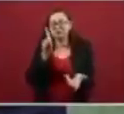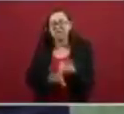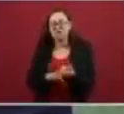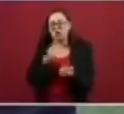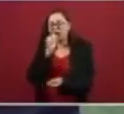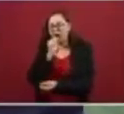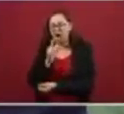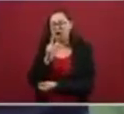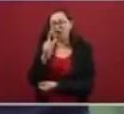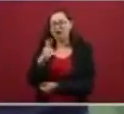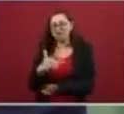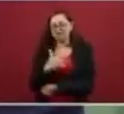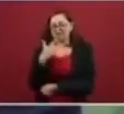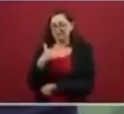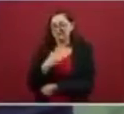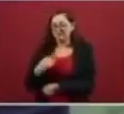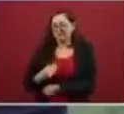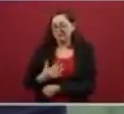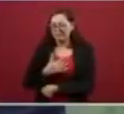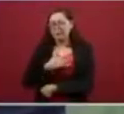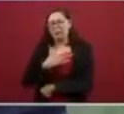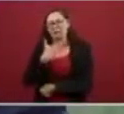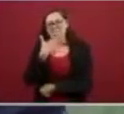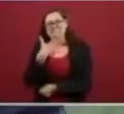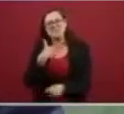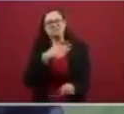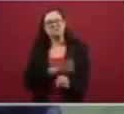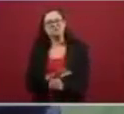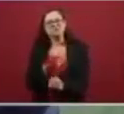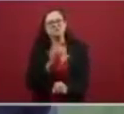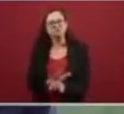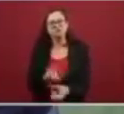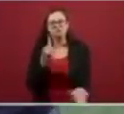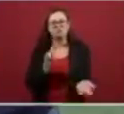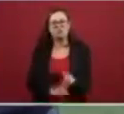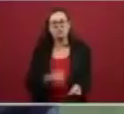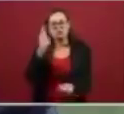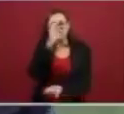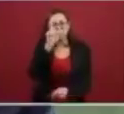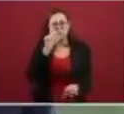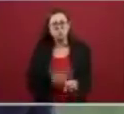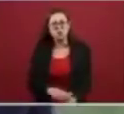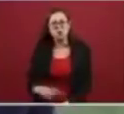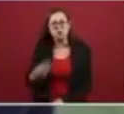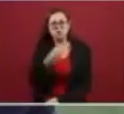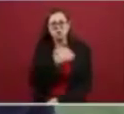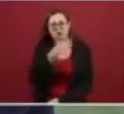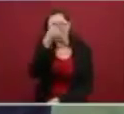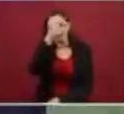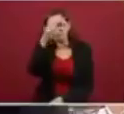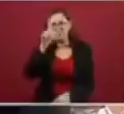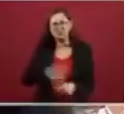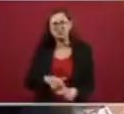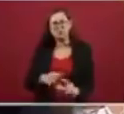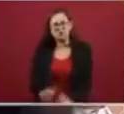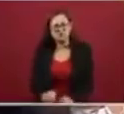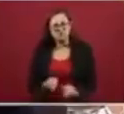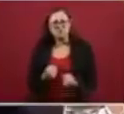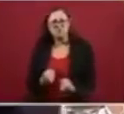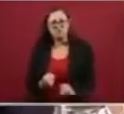alma, fortalecer valores culturales, morales, espirituales.